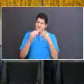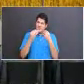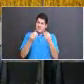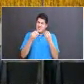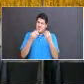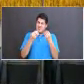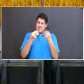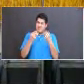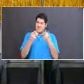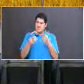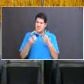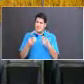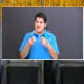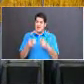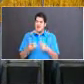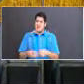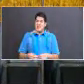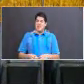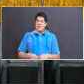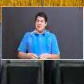tan ser fanático